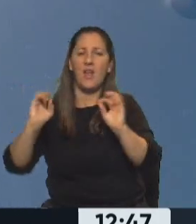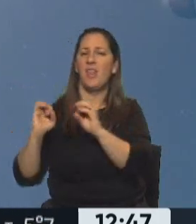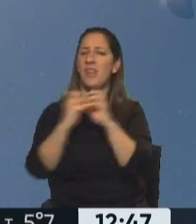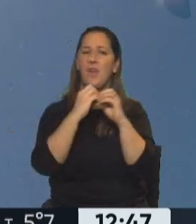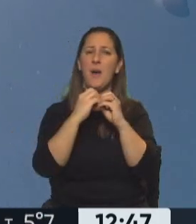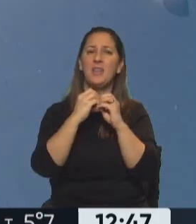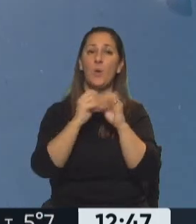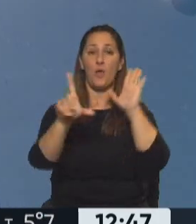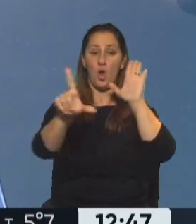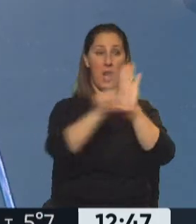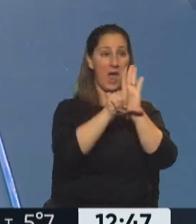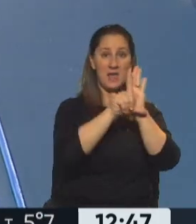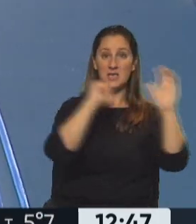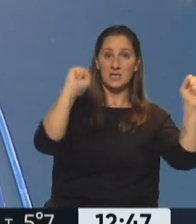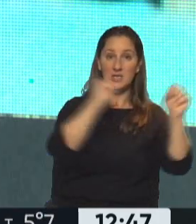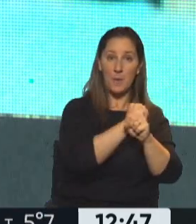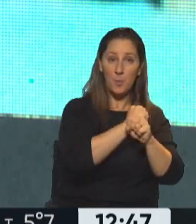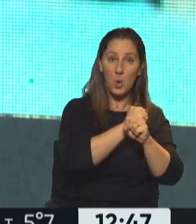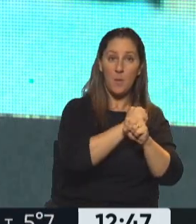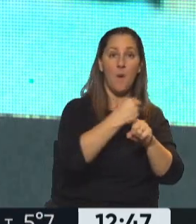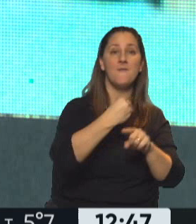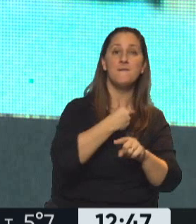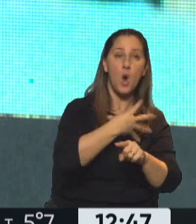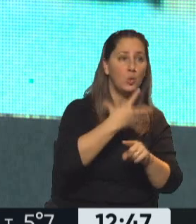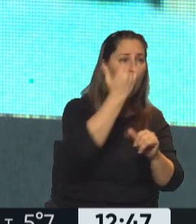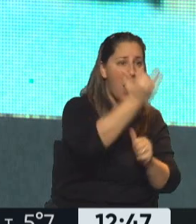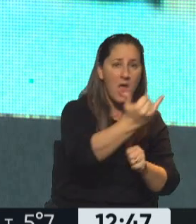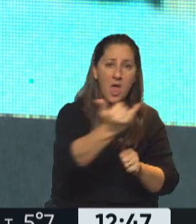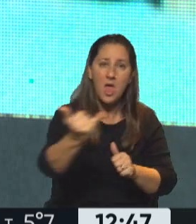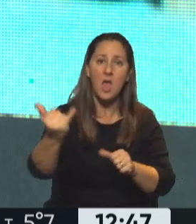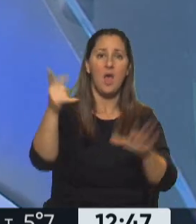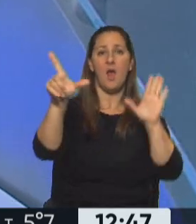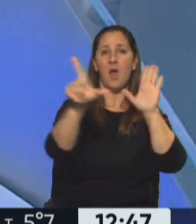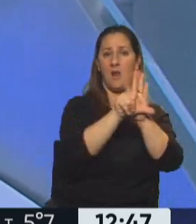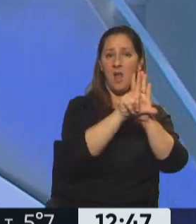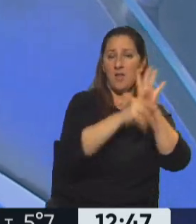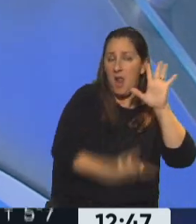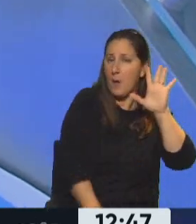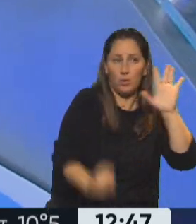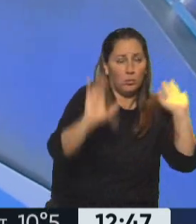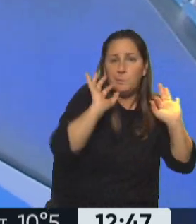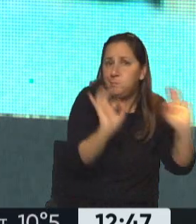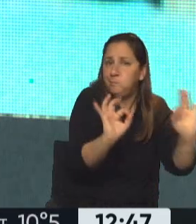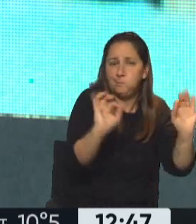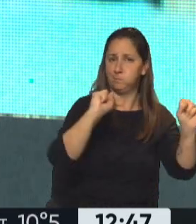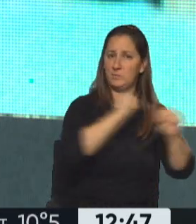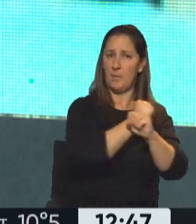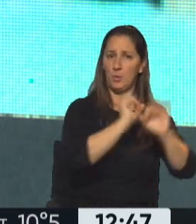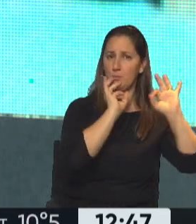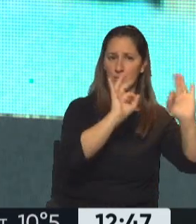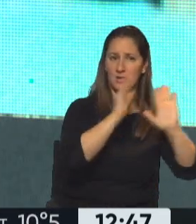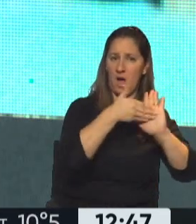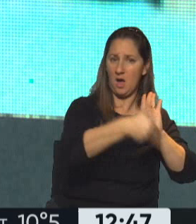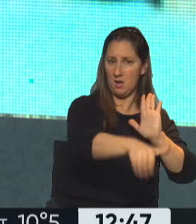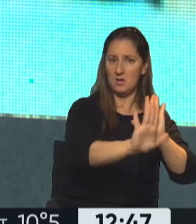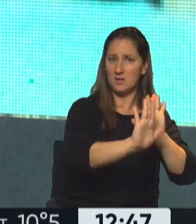cuando avanza una ley en el Congreso, se reúnen las voluntades necesarias y en el caso de la interrupción voluntaria del embarazo, eso ocurrió con